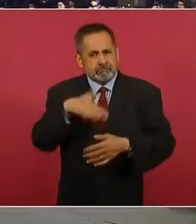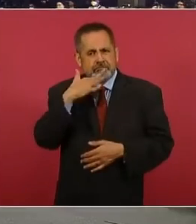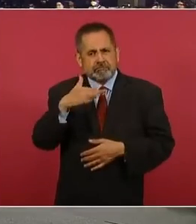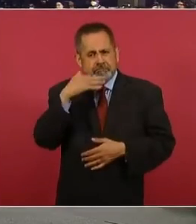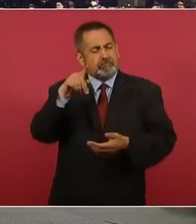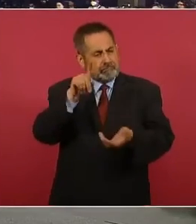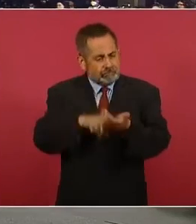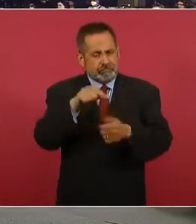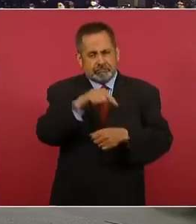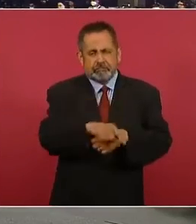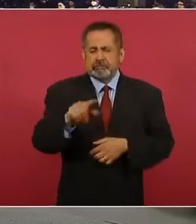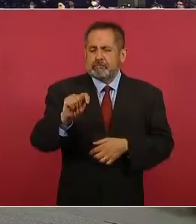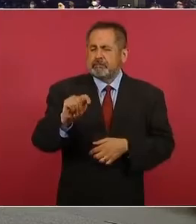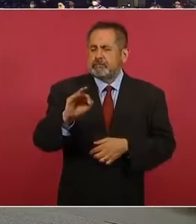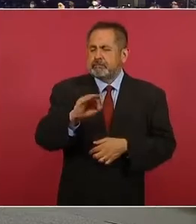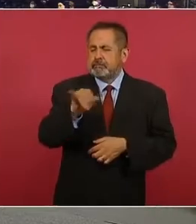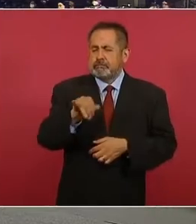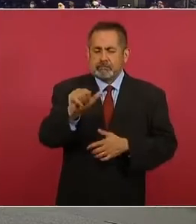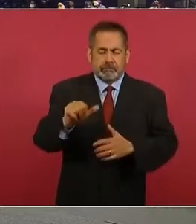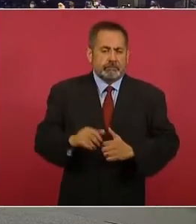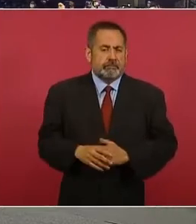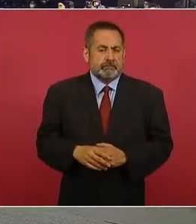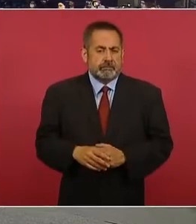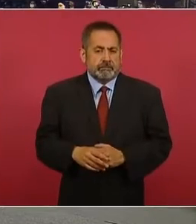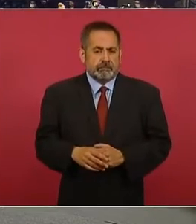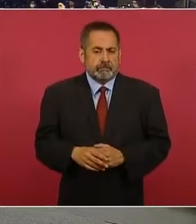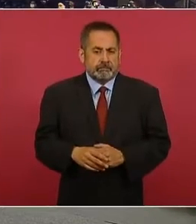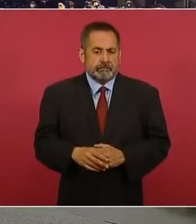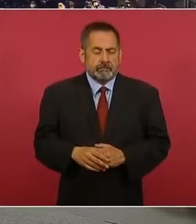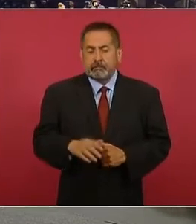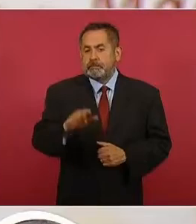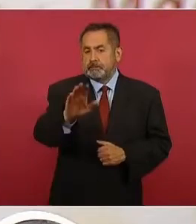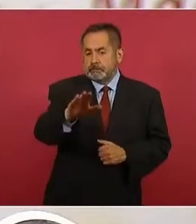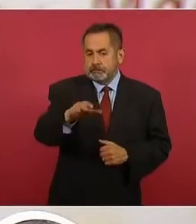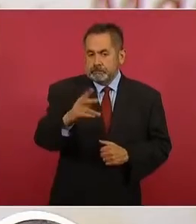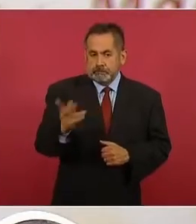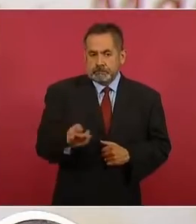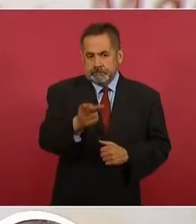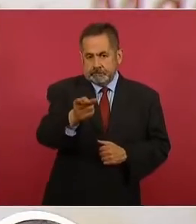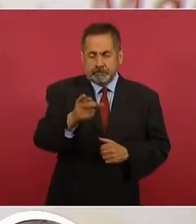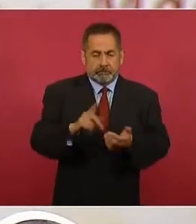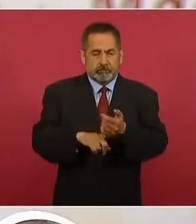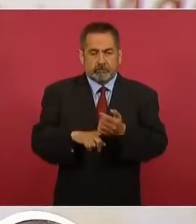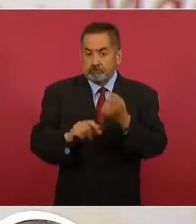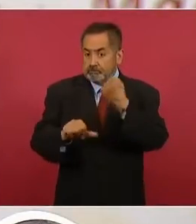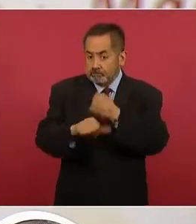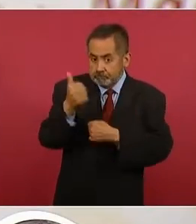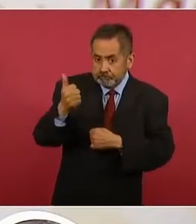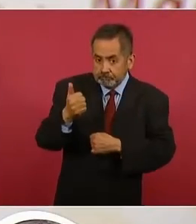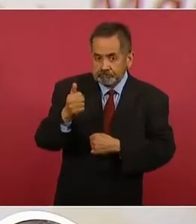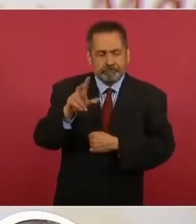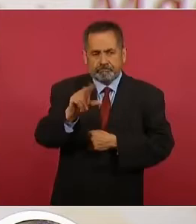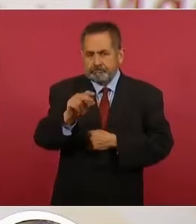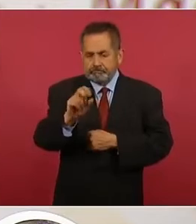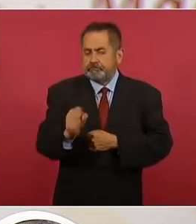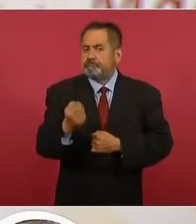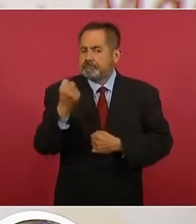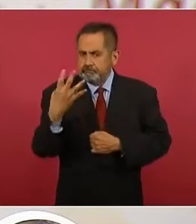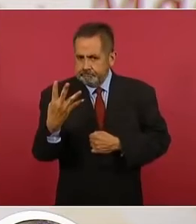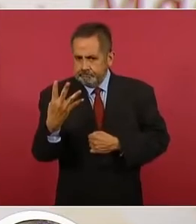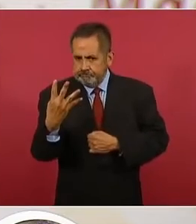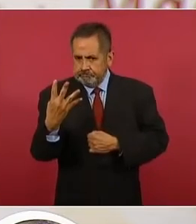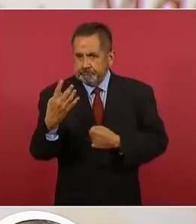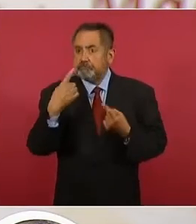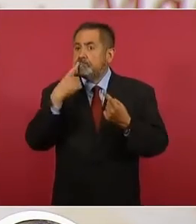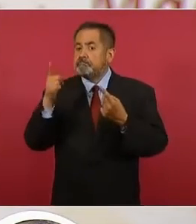tribunal. Bueno, primero le preciso, no son 11 las denuncias, son 4 las denuncias que han sido